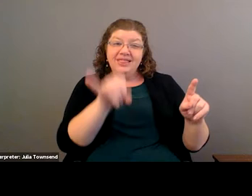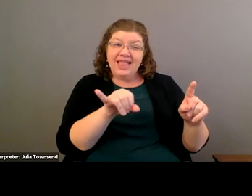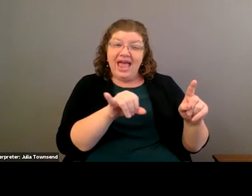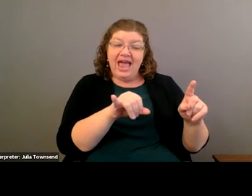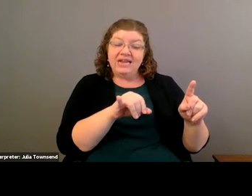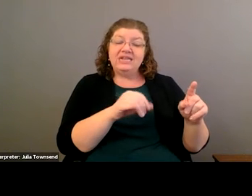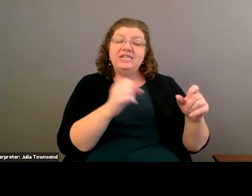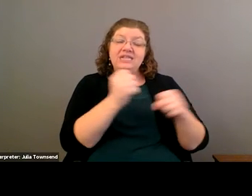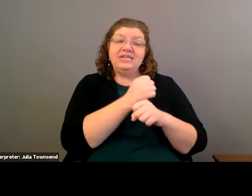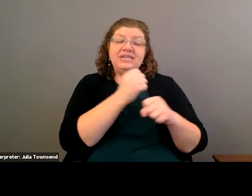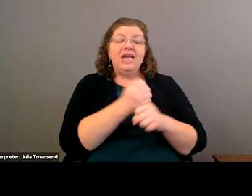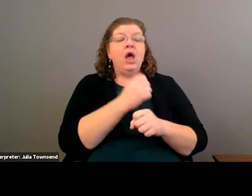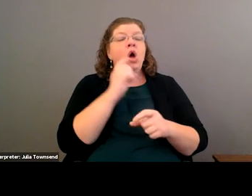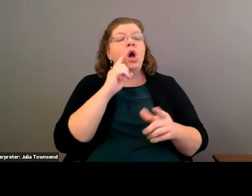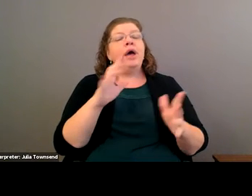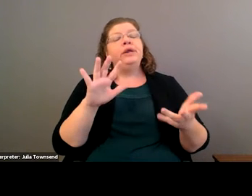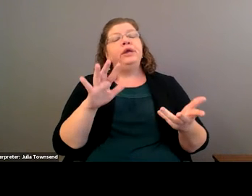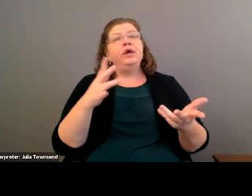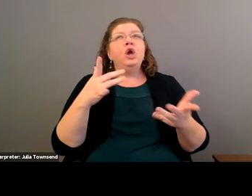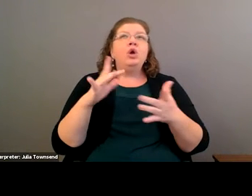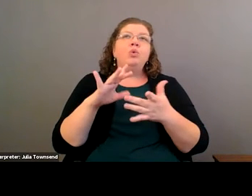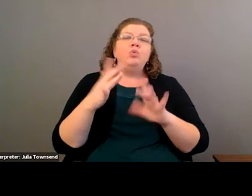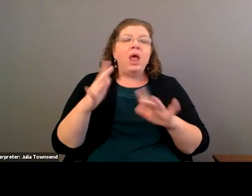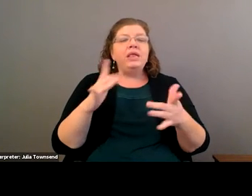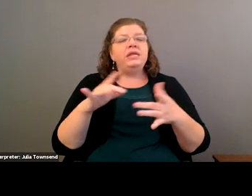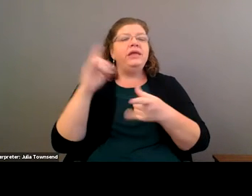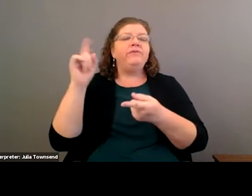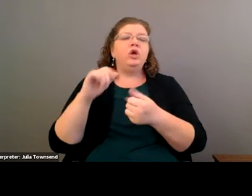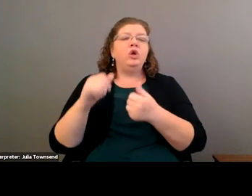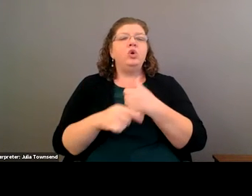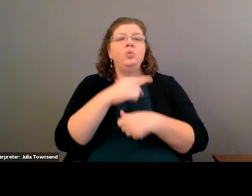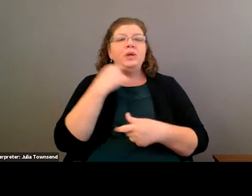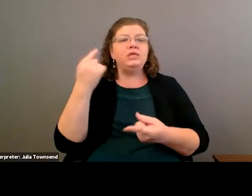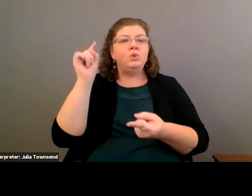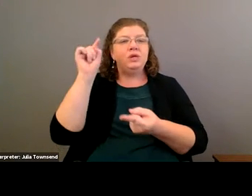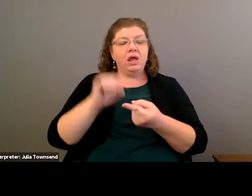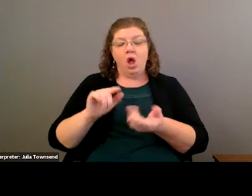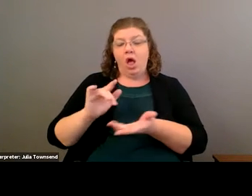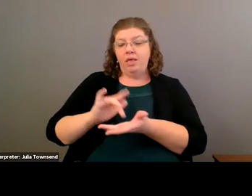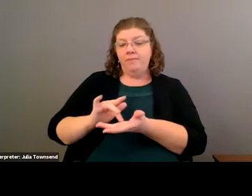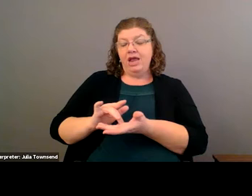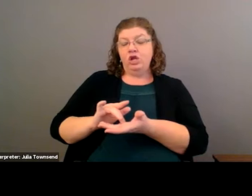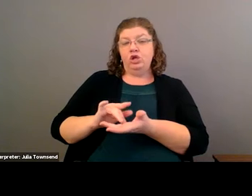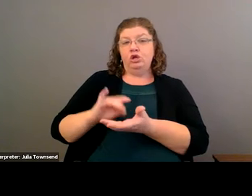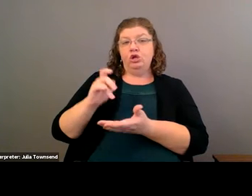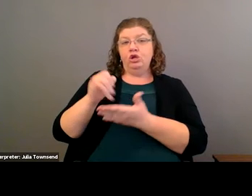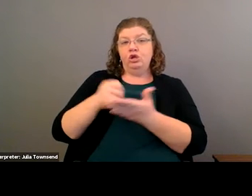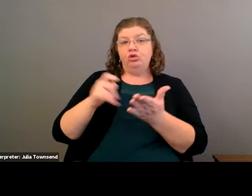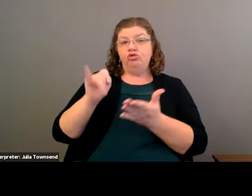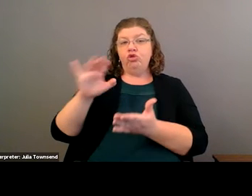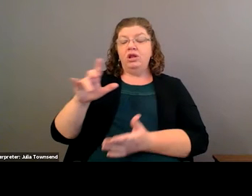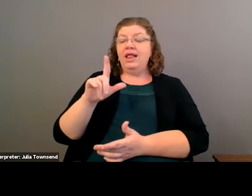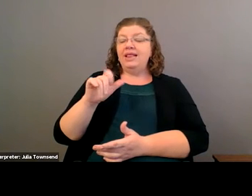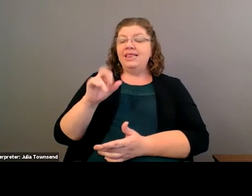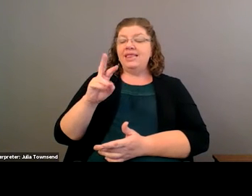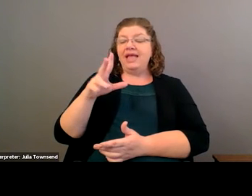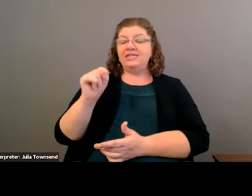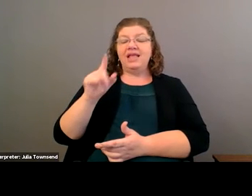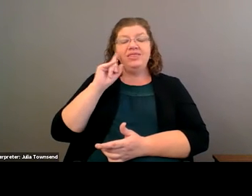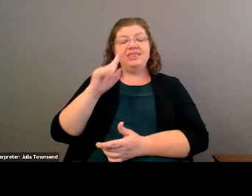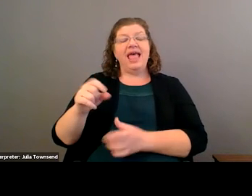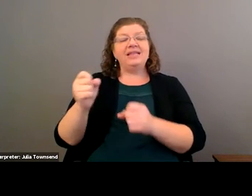de la efectividad se basa en la teoría de riesgo relativo. Esa